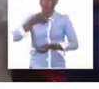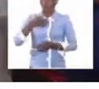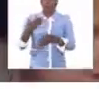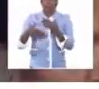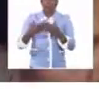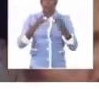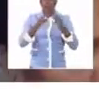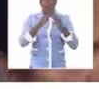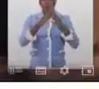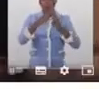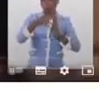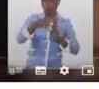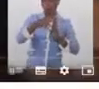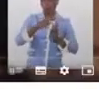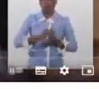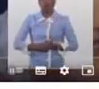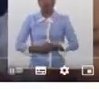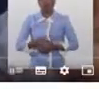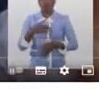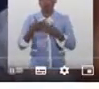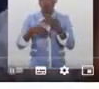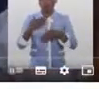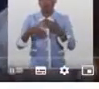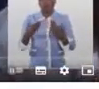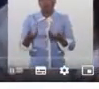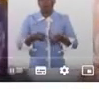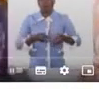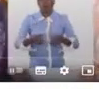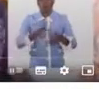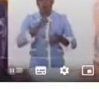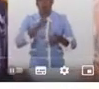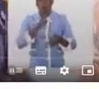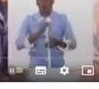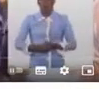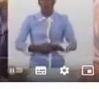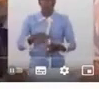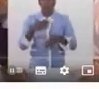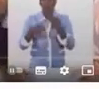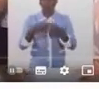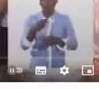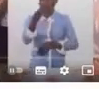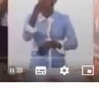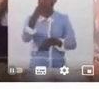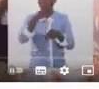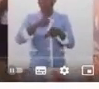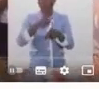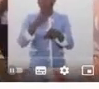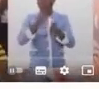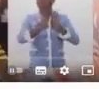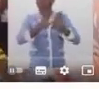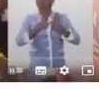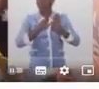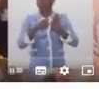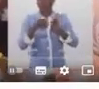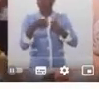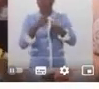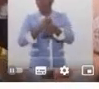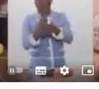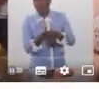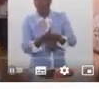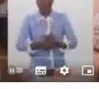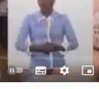resolviendo los problemas. Mira la cara de este. Mira la cara del otro. ¿Tú ves algo fraternal ahí? ¿Tú ves a la gente